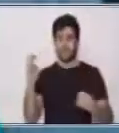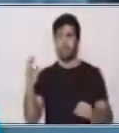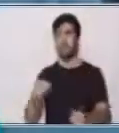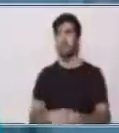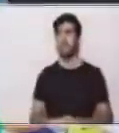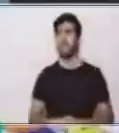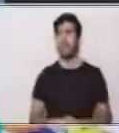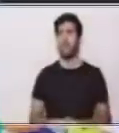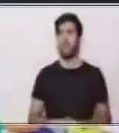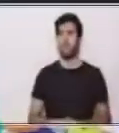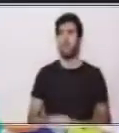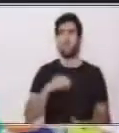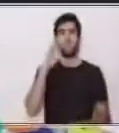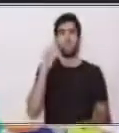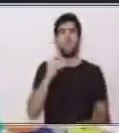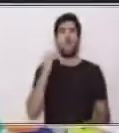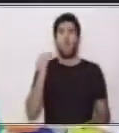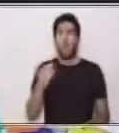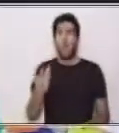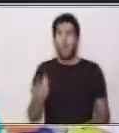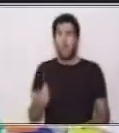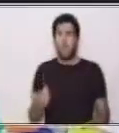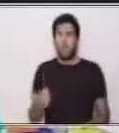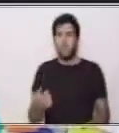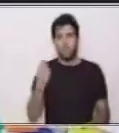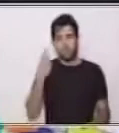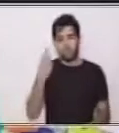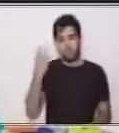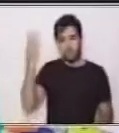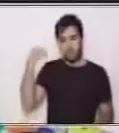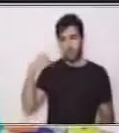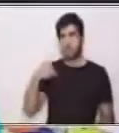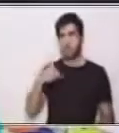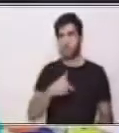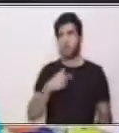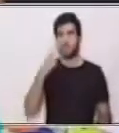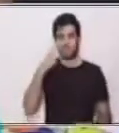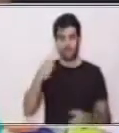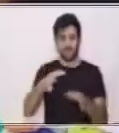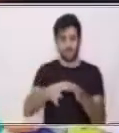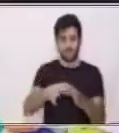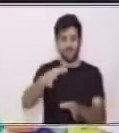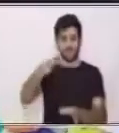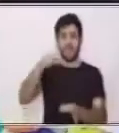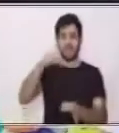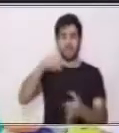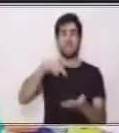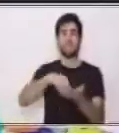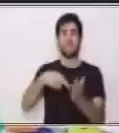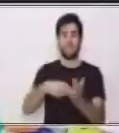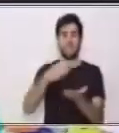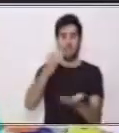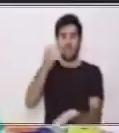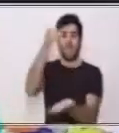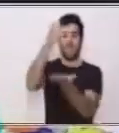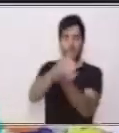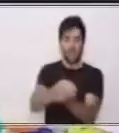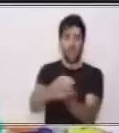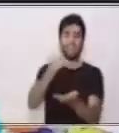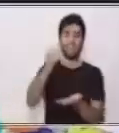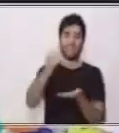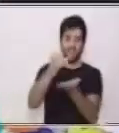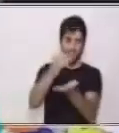qué lo identificamos así? Hace un momento dijimos que es donde él se va a colocar sobre